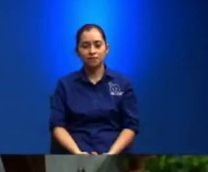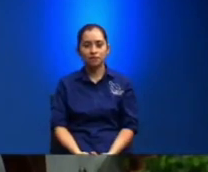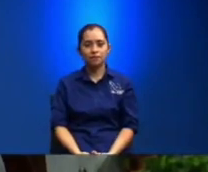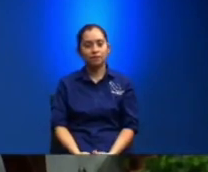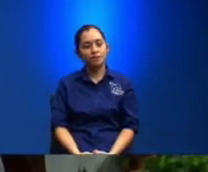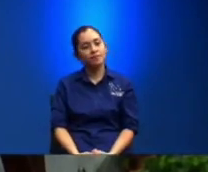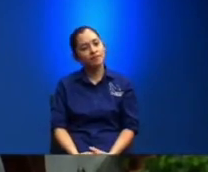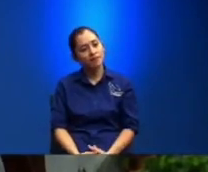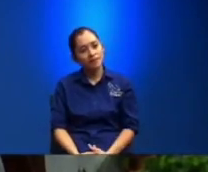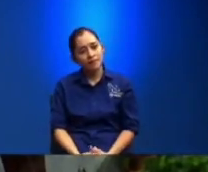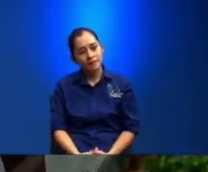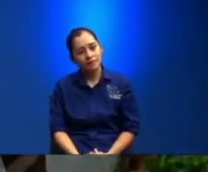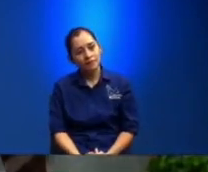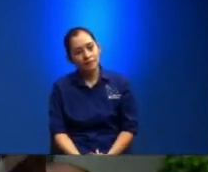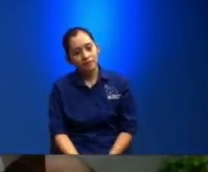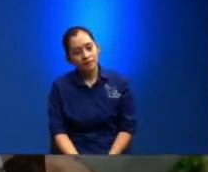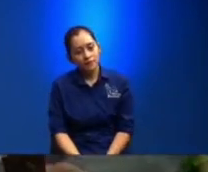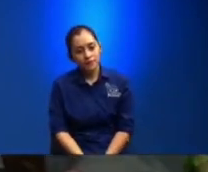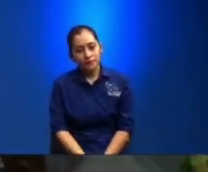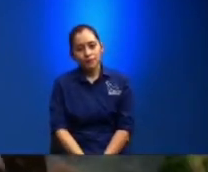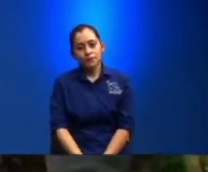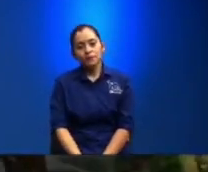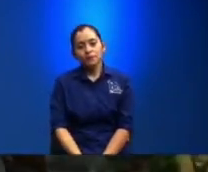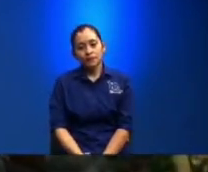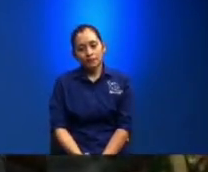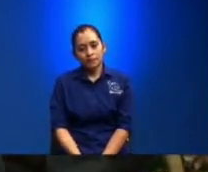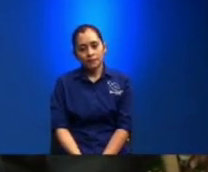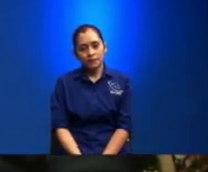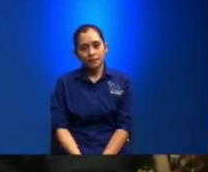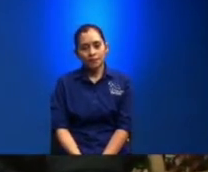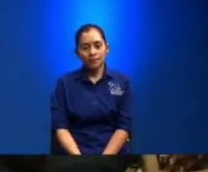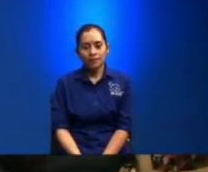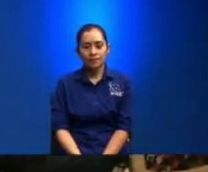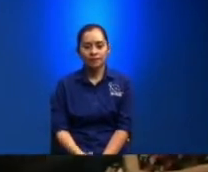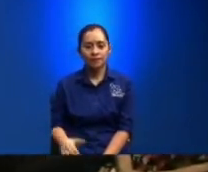hace mucho tiempo cuando todavía era rockero yo